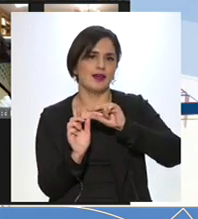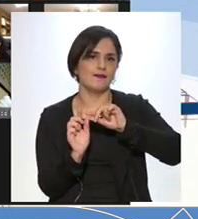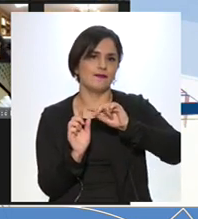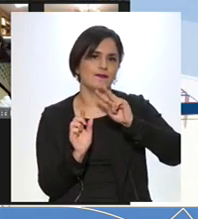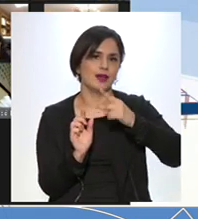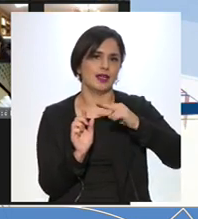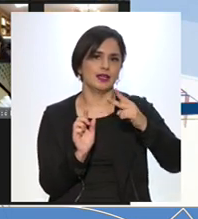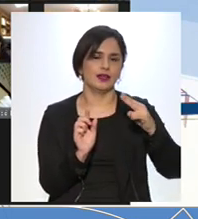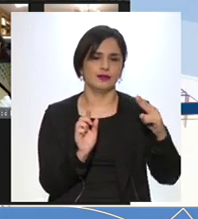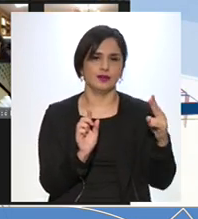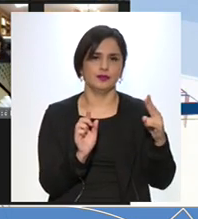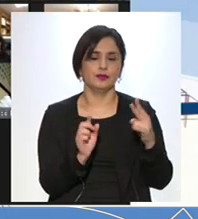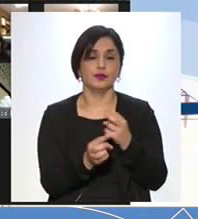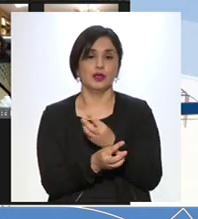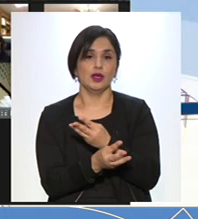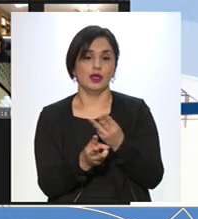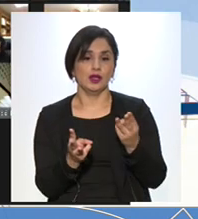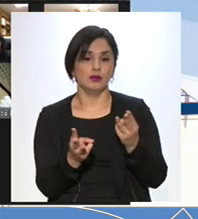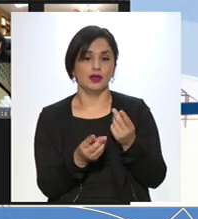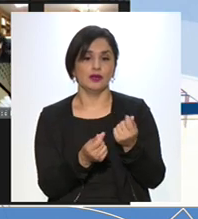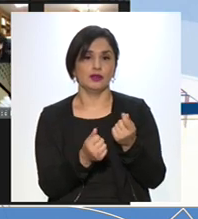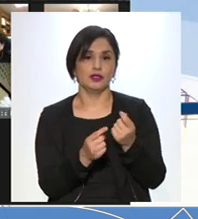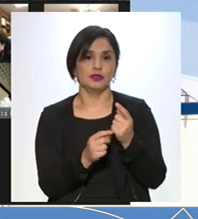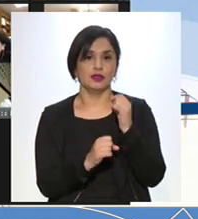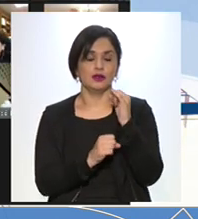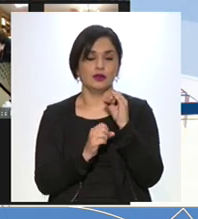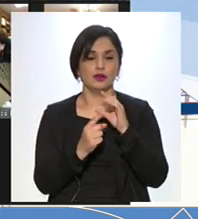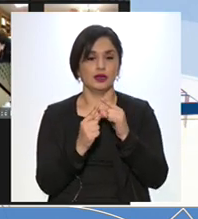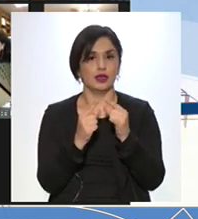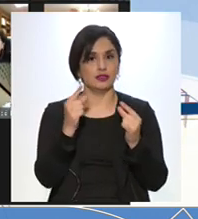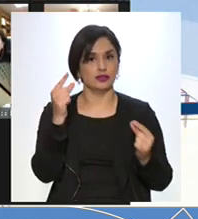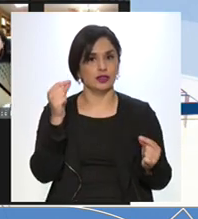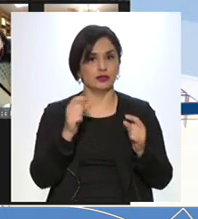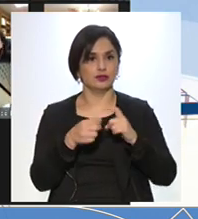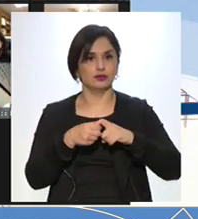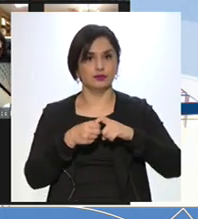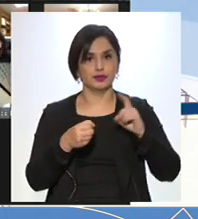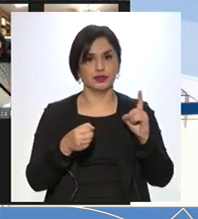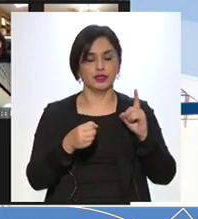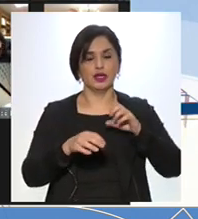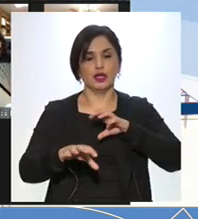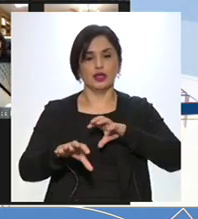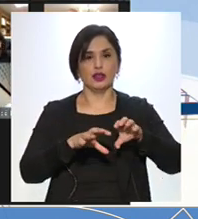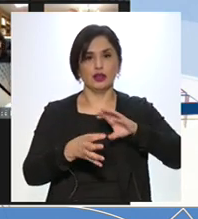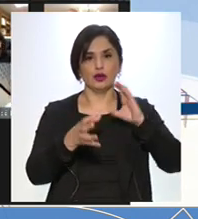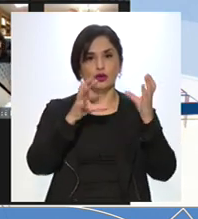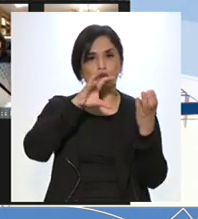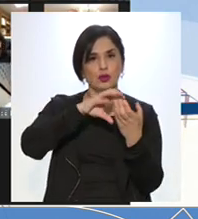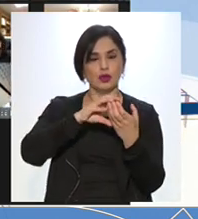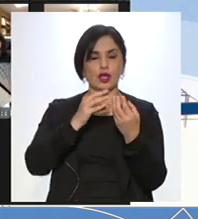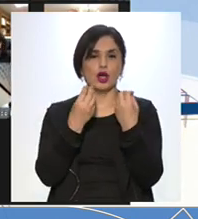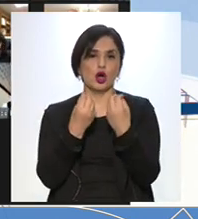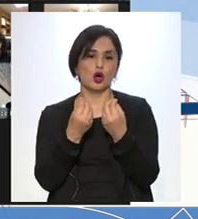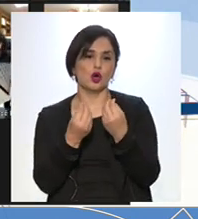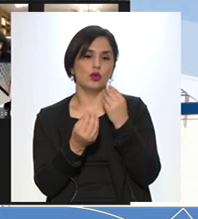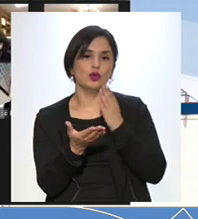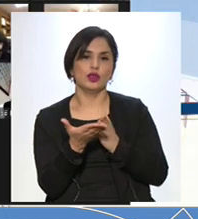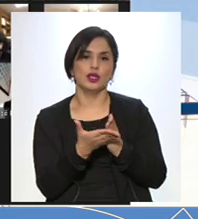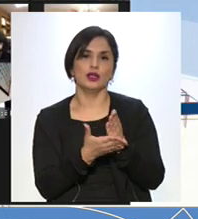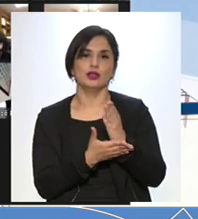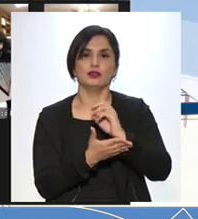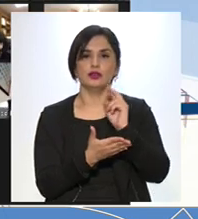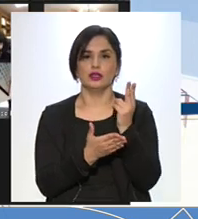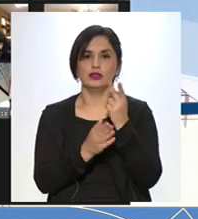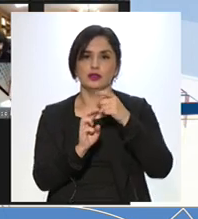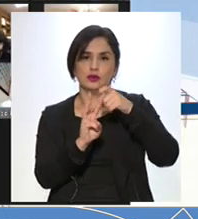mercado financiero nacional se ha desacoplado de los movimientos globales, situación que se ha hecho especialmente evidente desde inicios del segundo trimestre, como